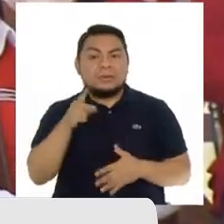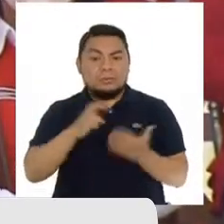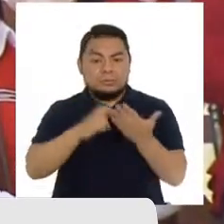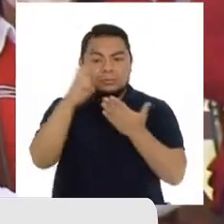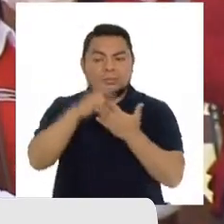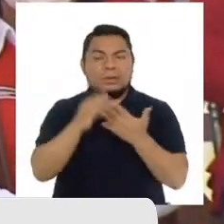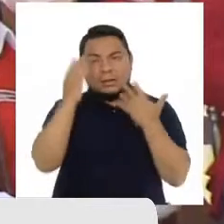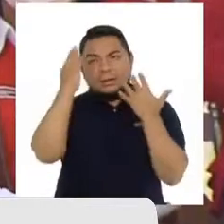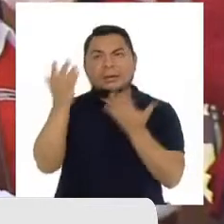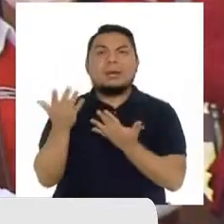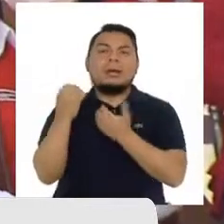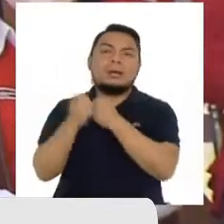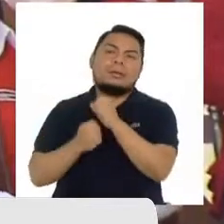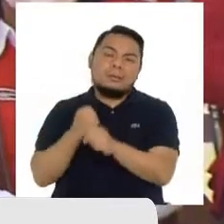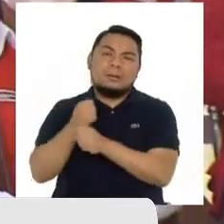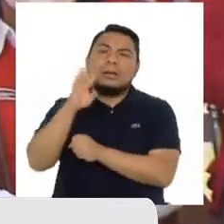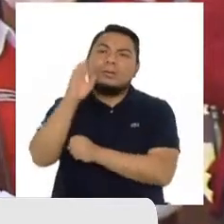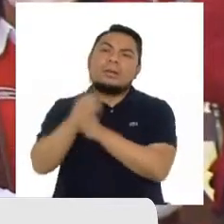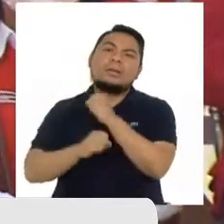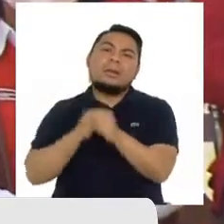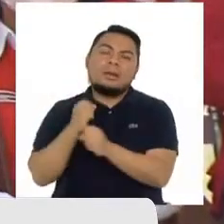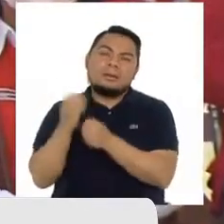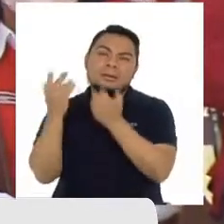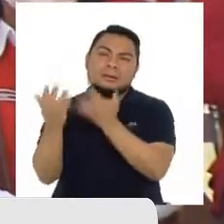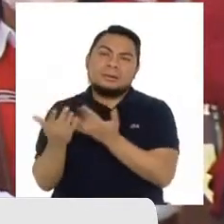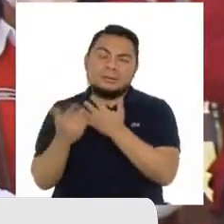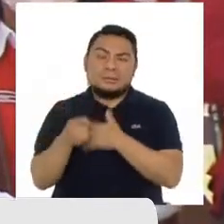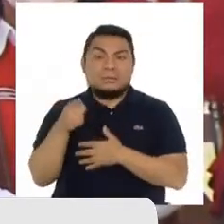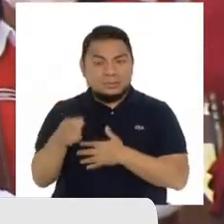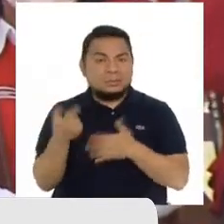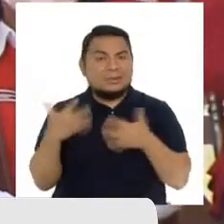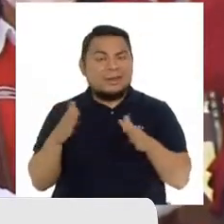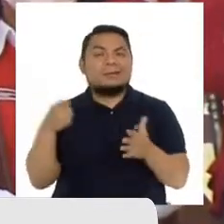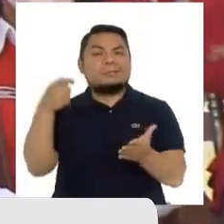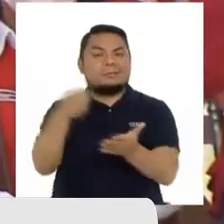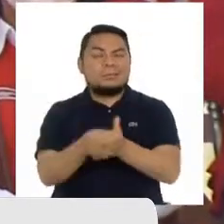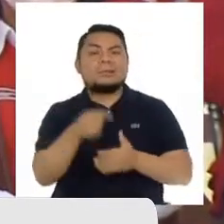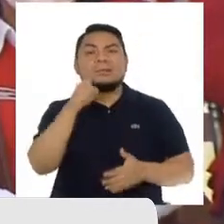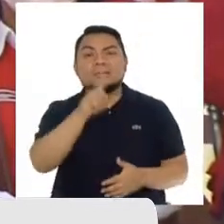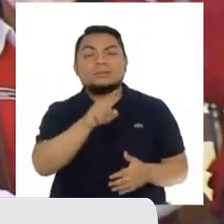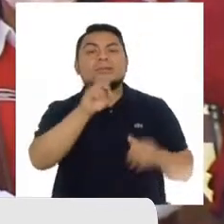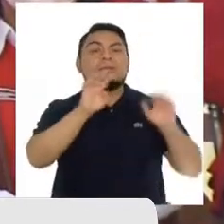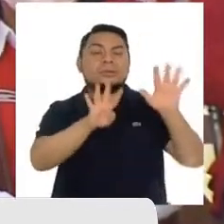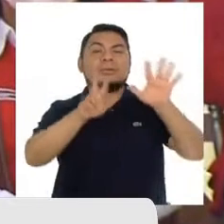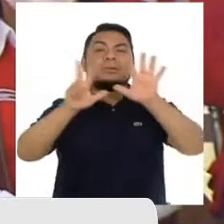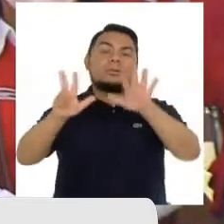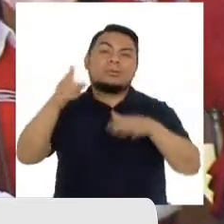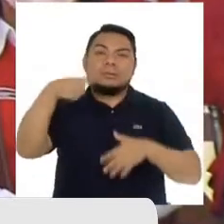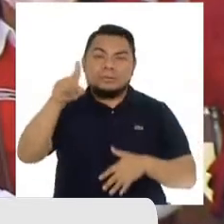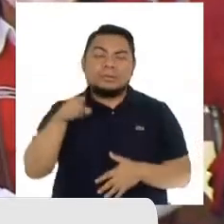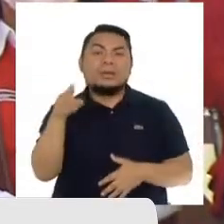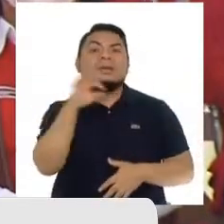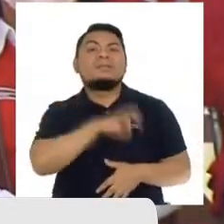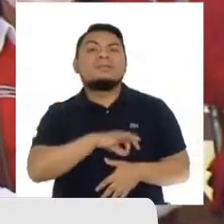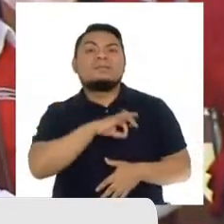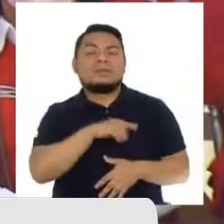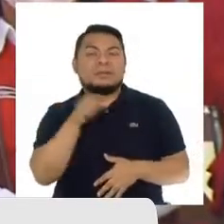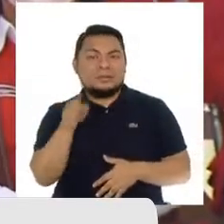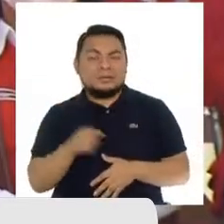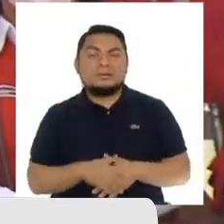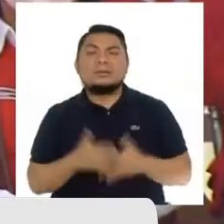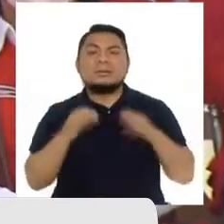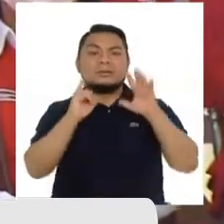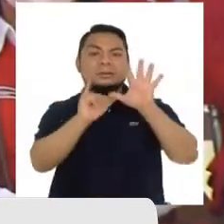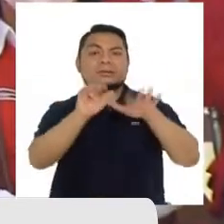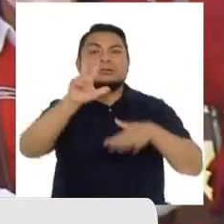esperado por más de 40 años con una inversión de 198 millones que beneficiará a